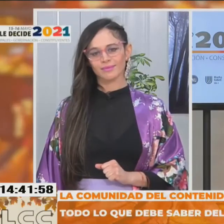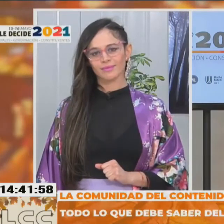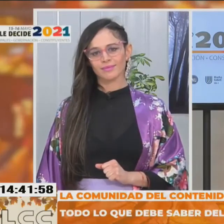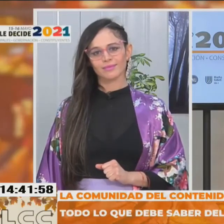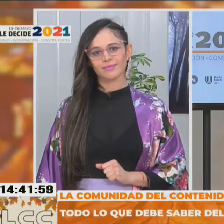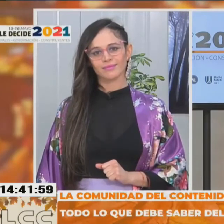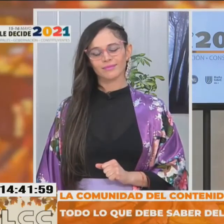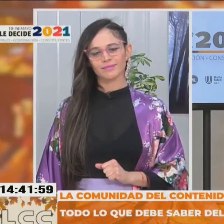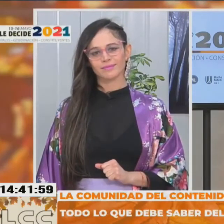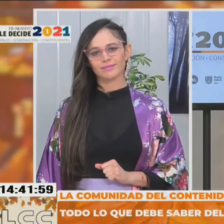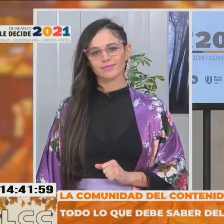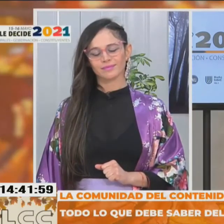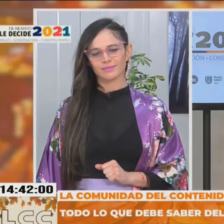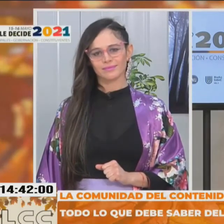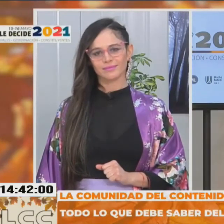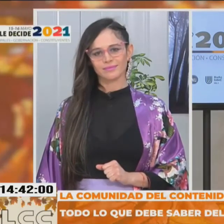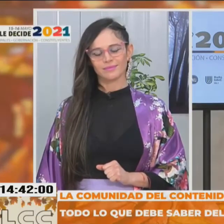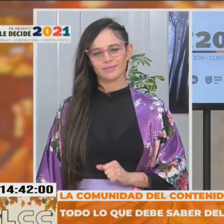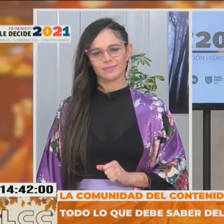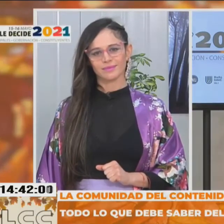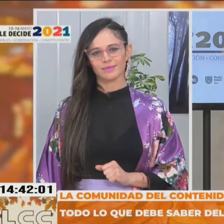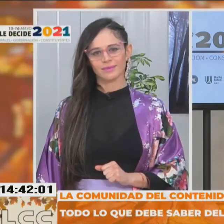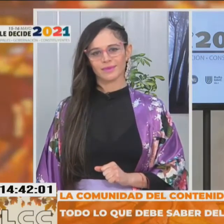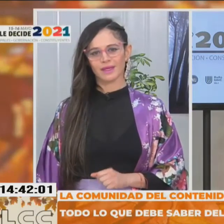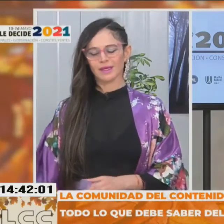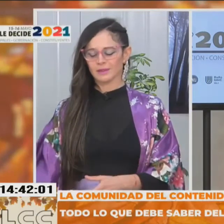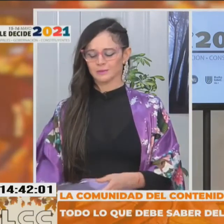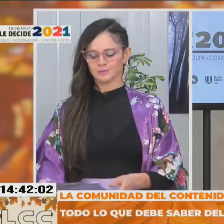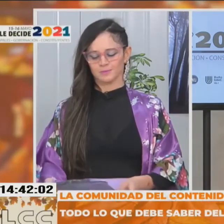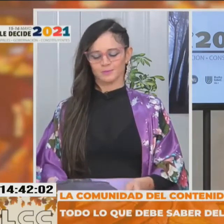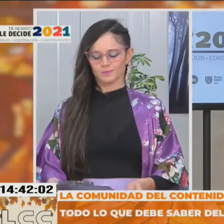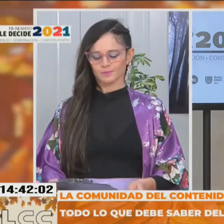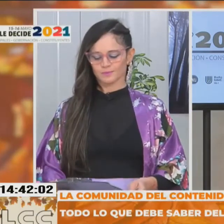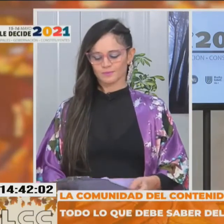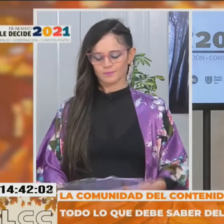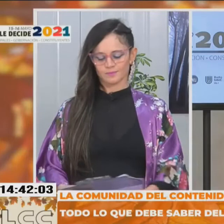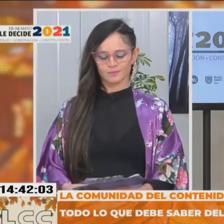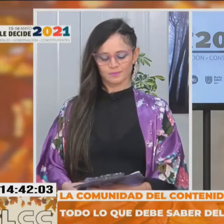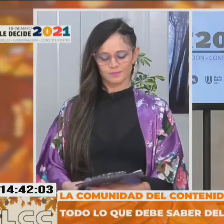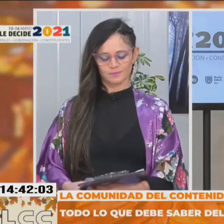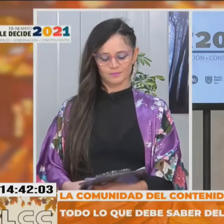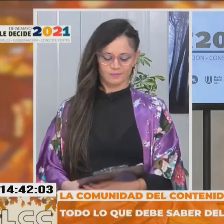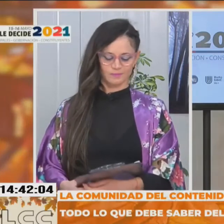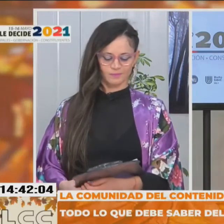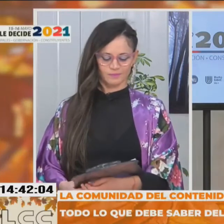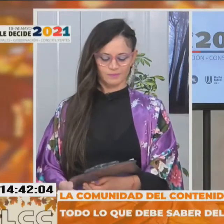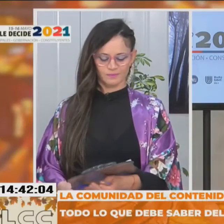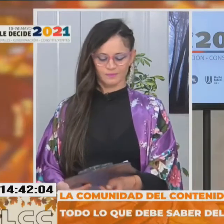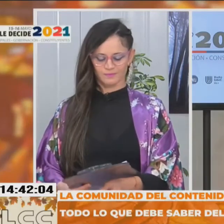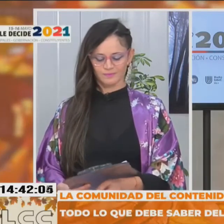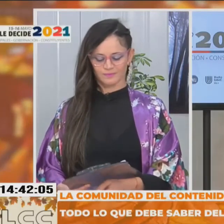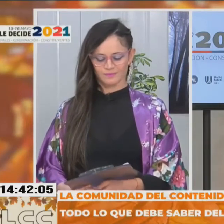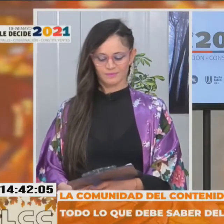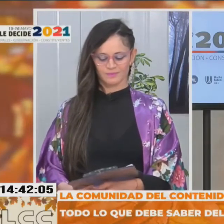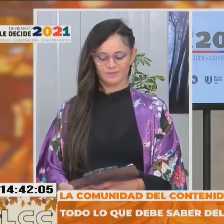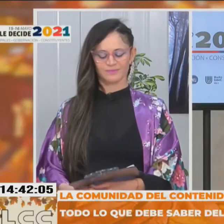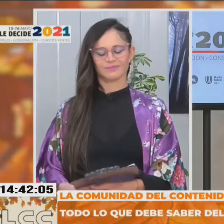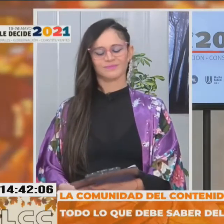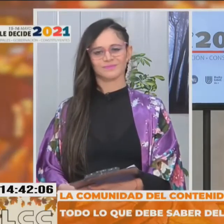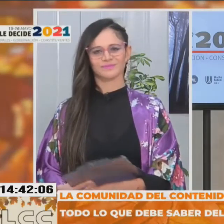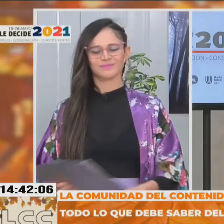esta jornada, Consi, respecto a los gobernadores o gobernadoras regionales que vamos a elegir y también a los convencionales constituyentes. Y